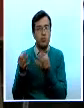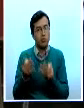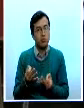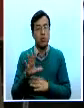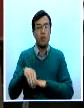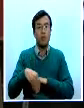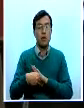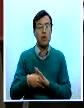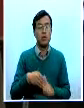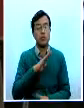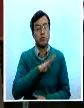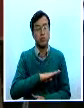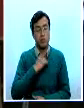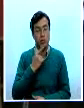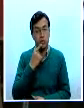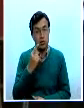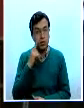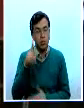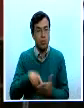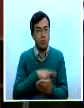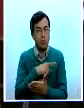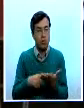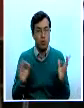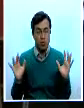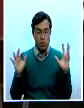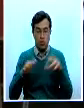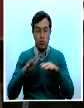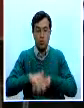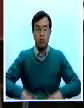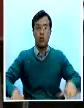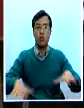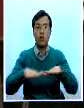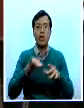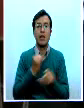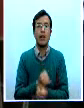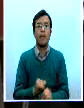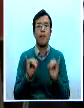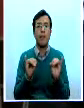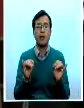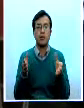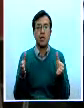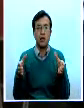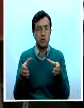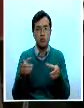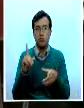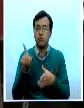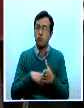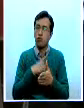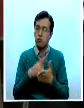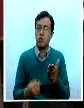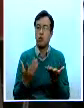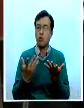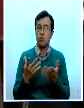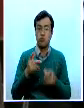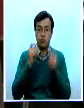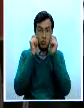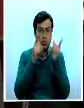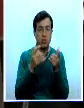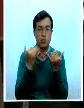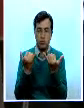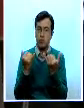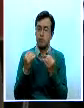el cabildo negó la posibilidad de concentraciones en la emblemática plaza de la independencia la seguridad para este primero de mayo es el